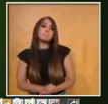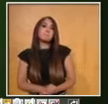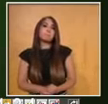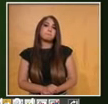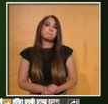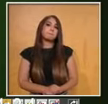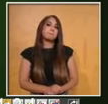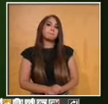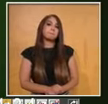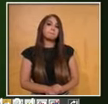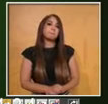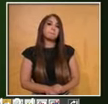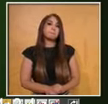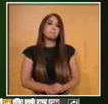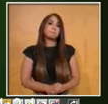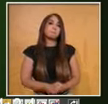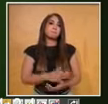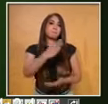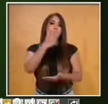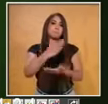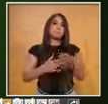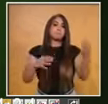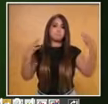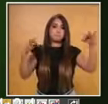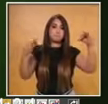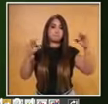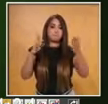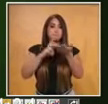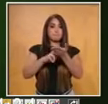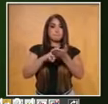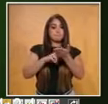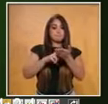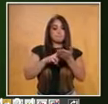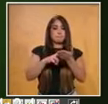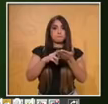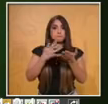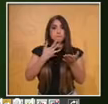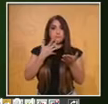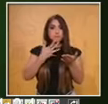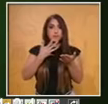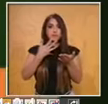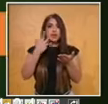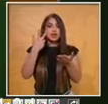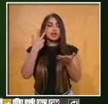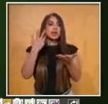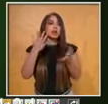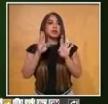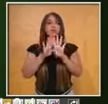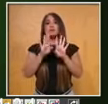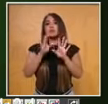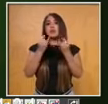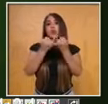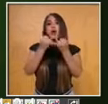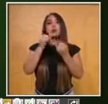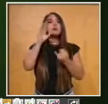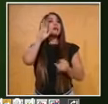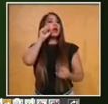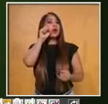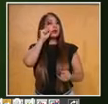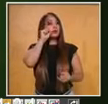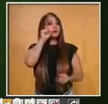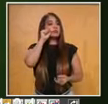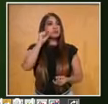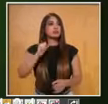En la mitad de la hoja rosa caben 2 cuartas partes de la hoja anaranjada, que es lo que te acabamos de demostrar.